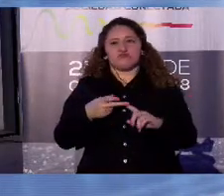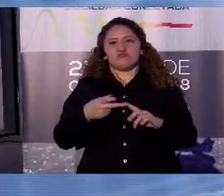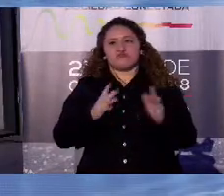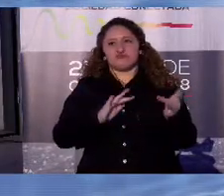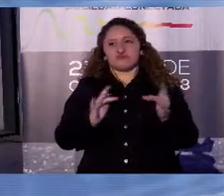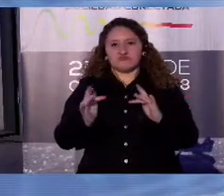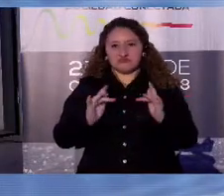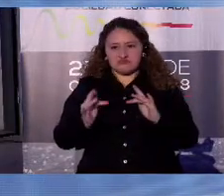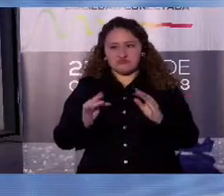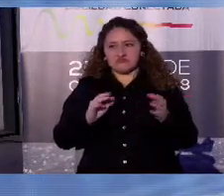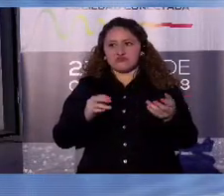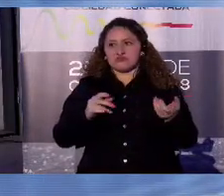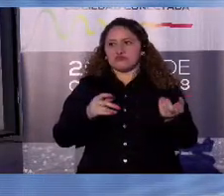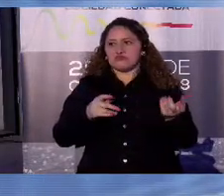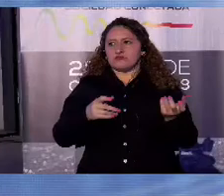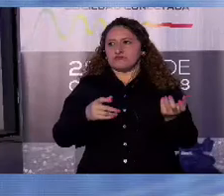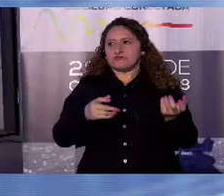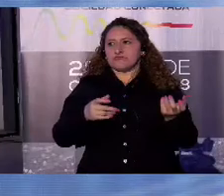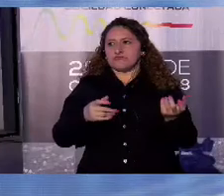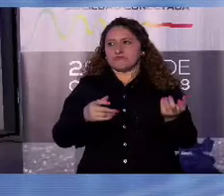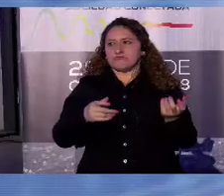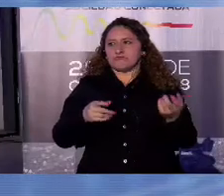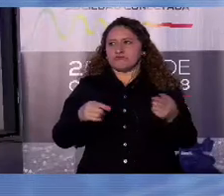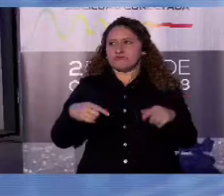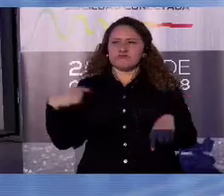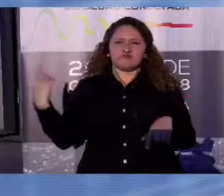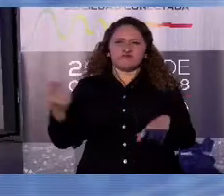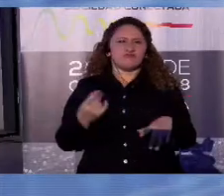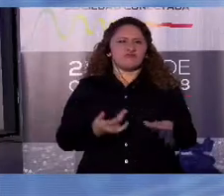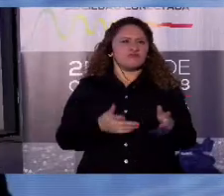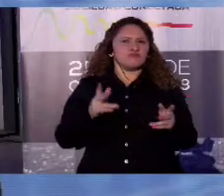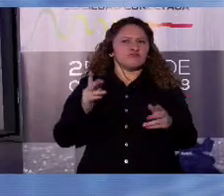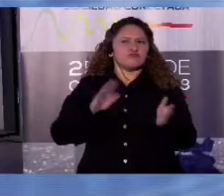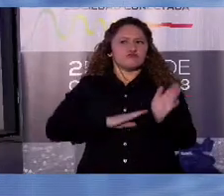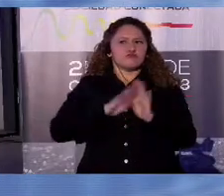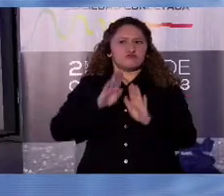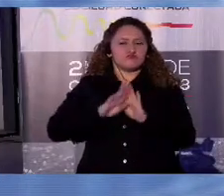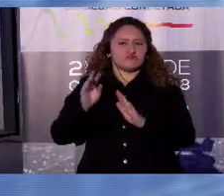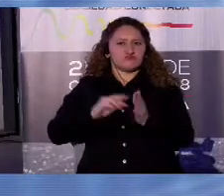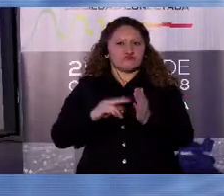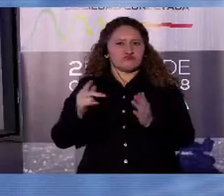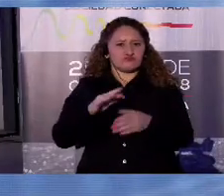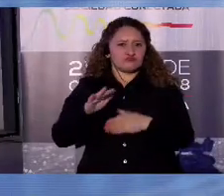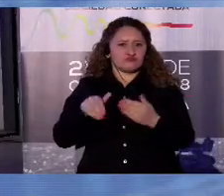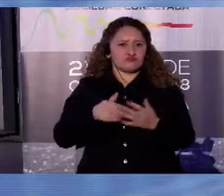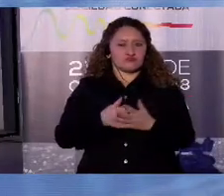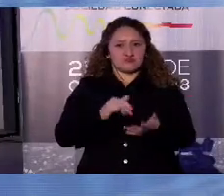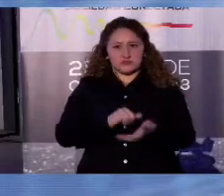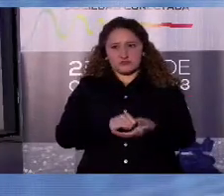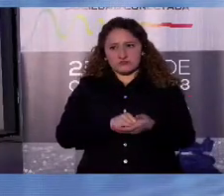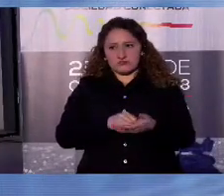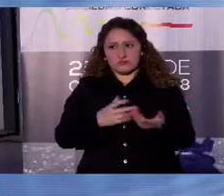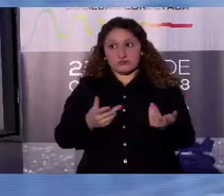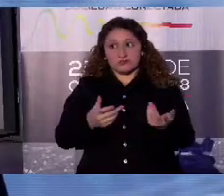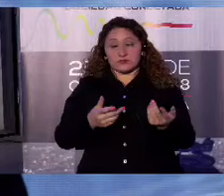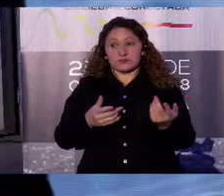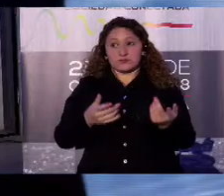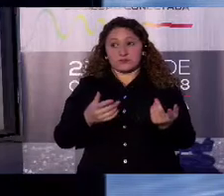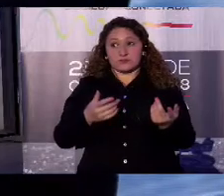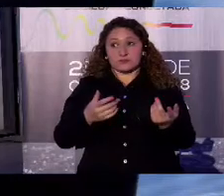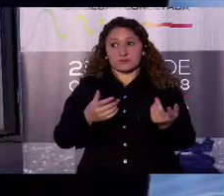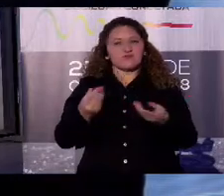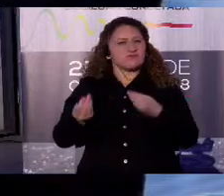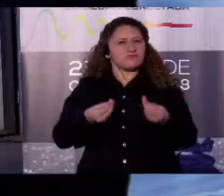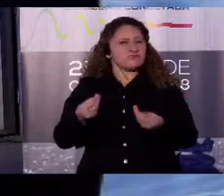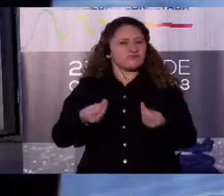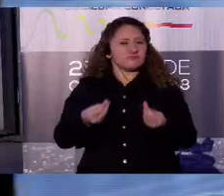próxima generación y en general con todos los desarrollos tecnológicos que en este momento nos impactan tanto. Vamos a,